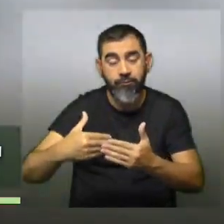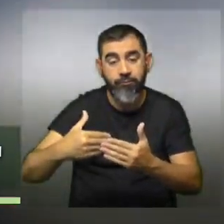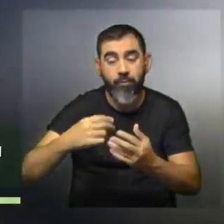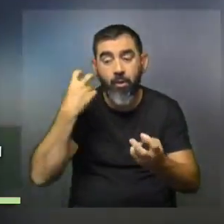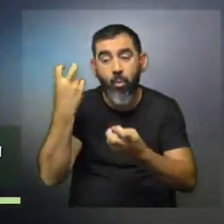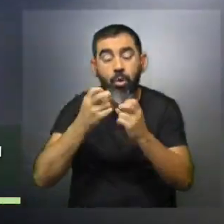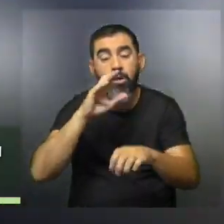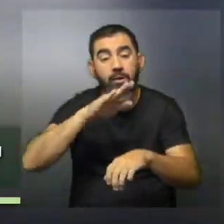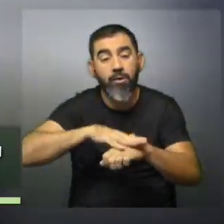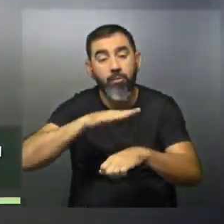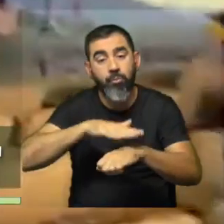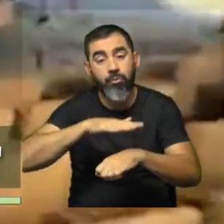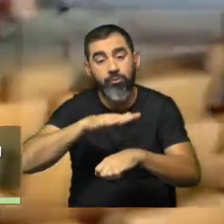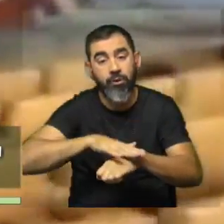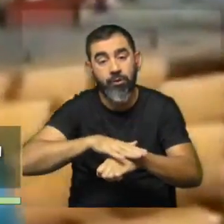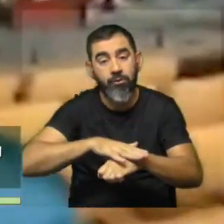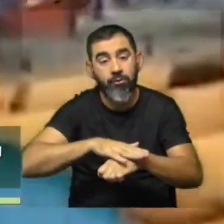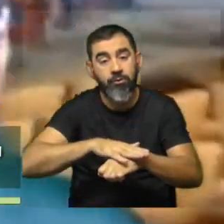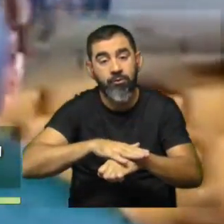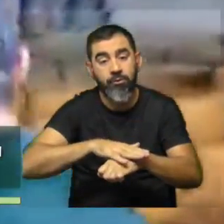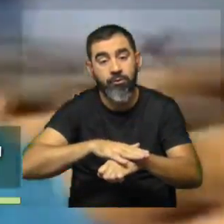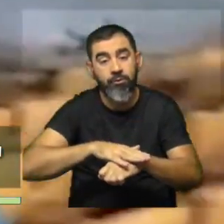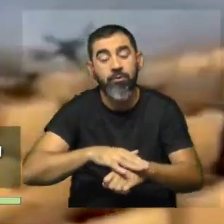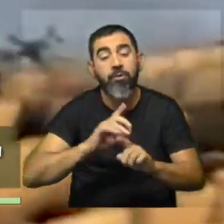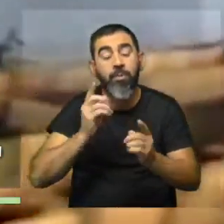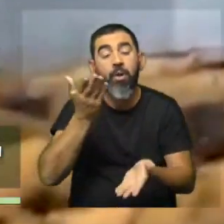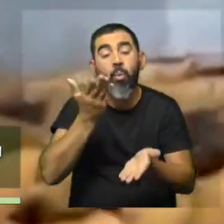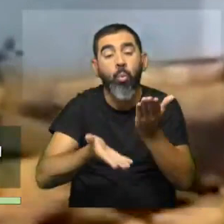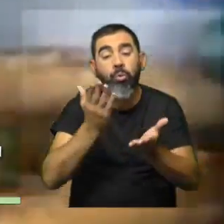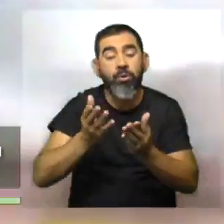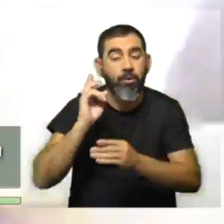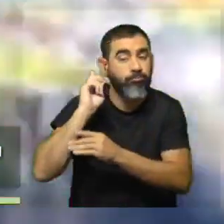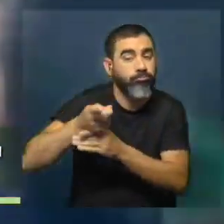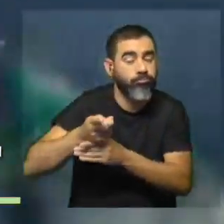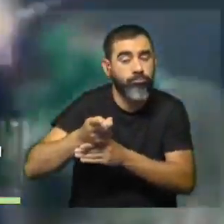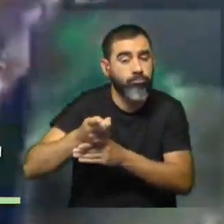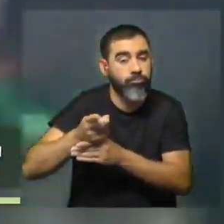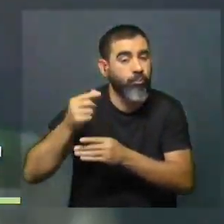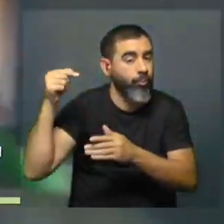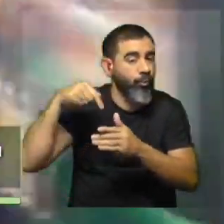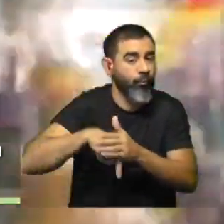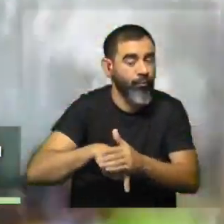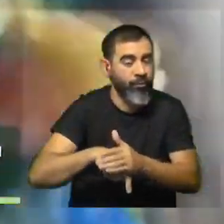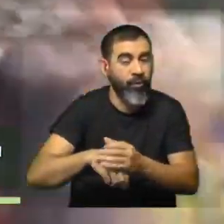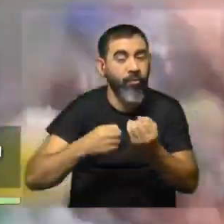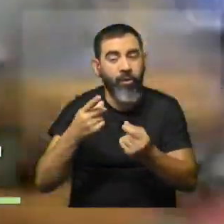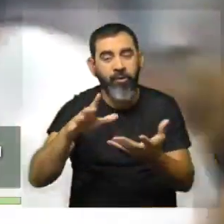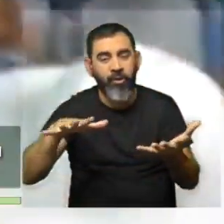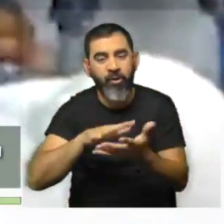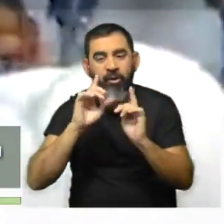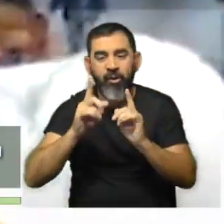a los responsables, para bueno, que la justicia actúe con el máximo rigor, porque este tipo de hechos tienen